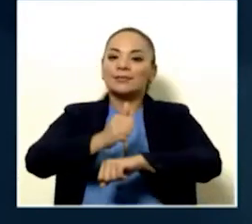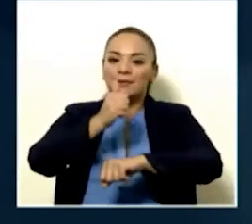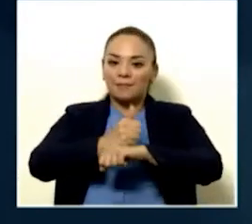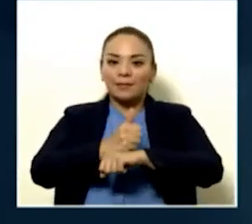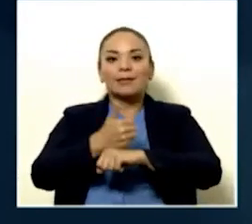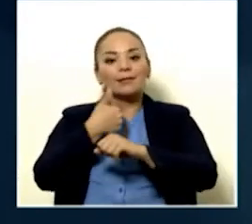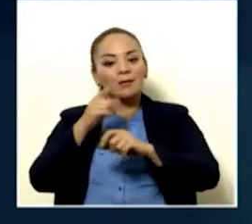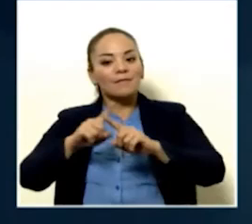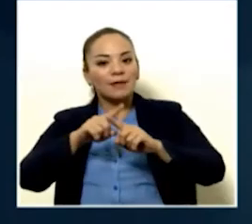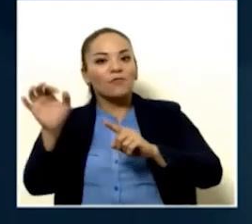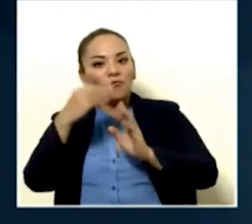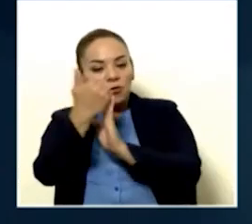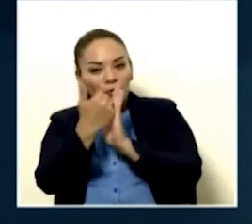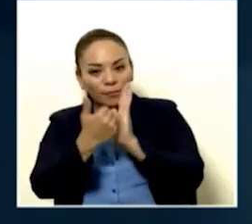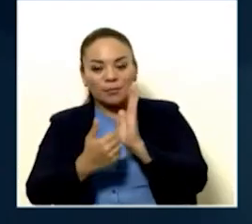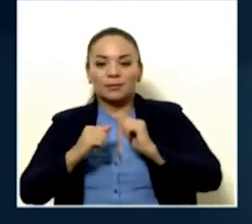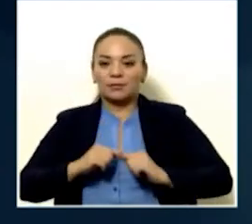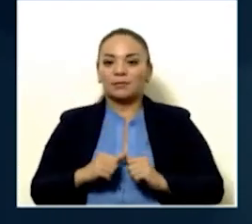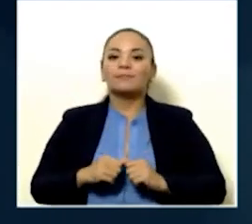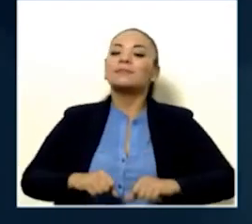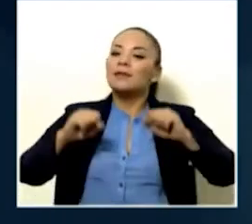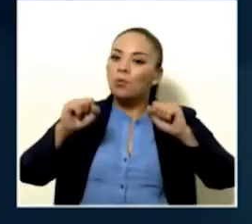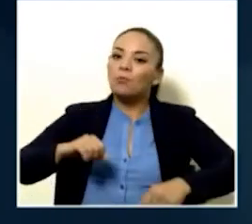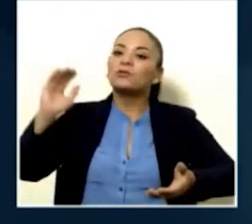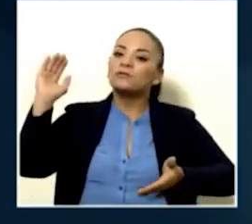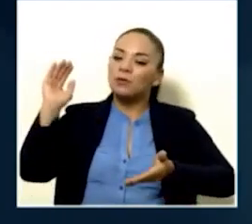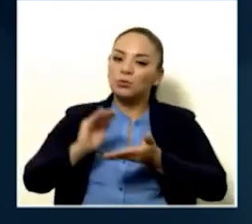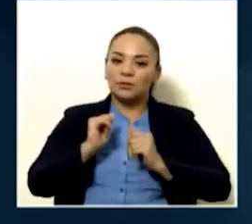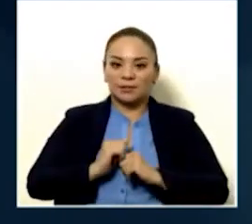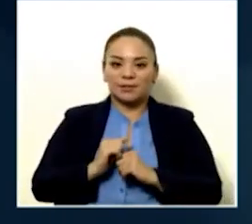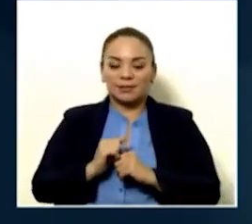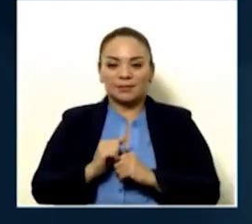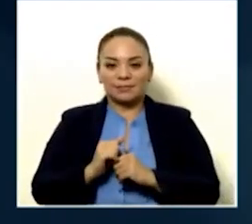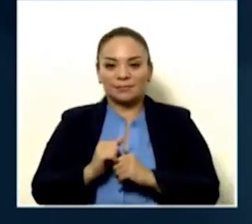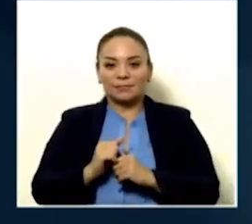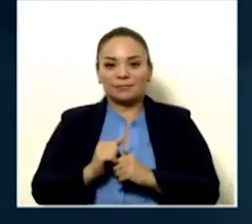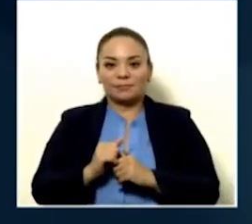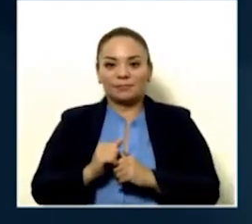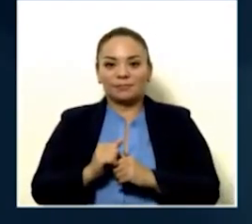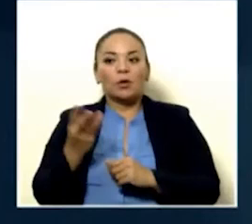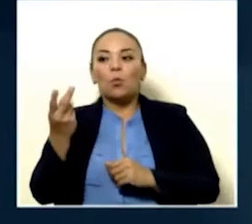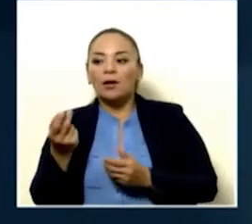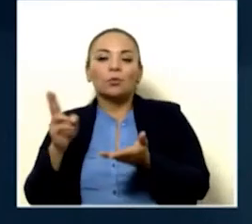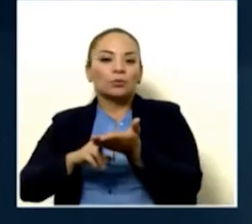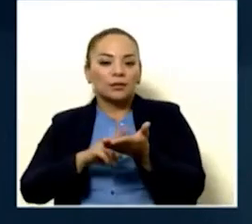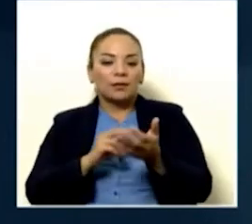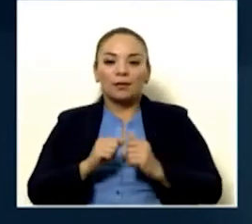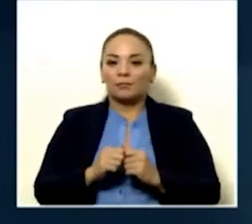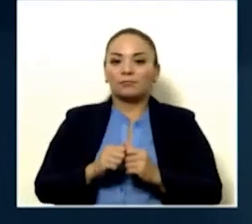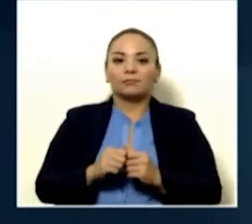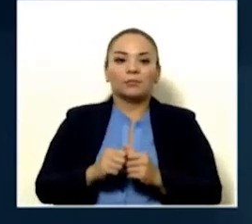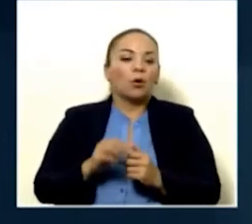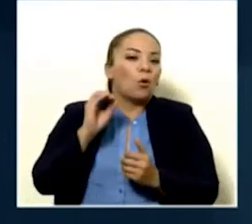ejercer mecanismos donde podamos reducir la cantidad que ellos pueden contratar o simplemente sacarlos